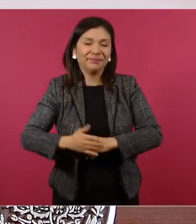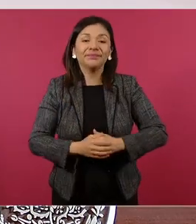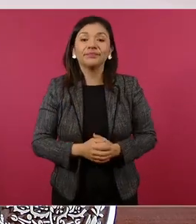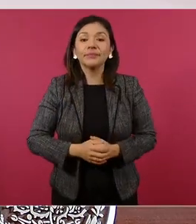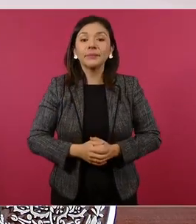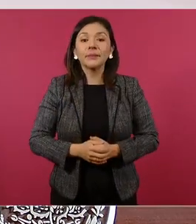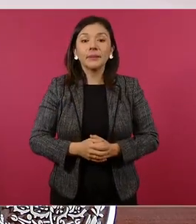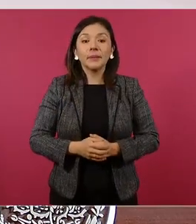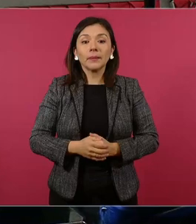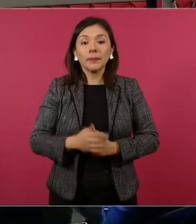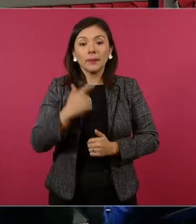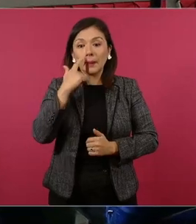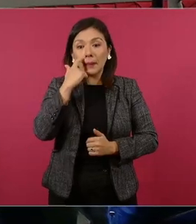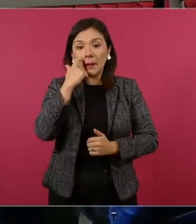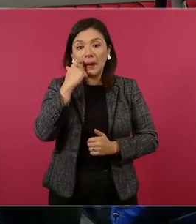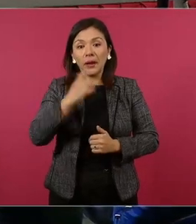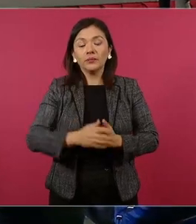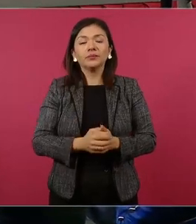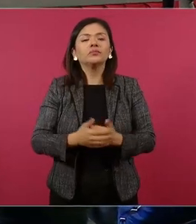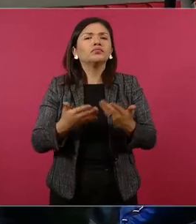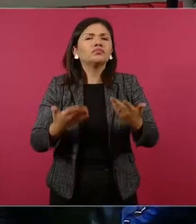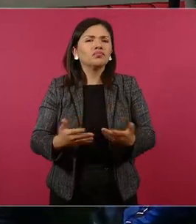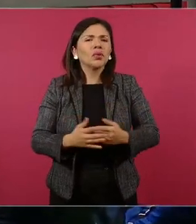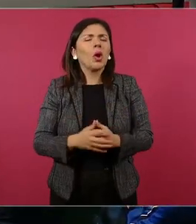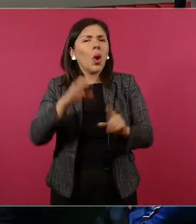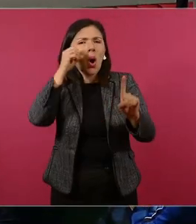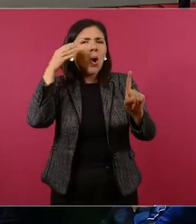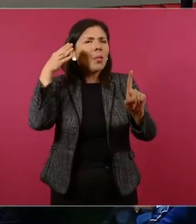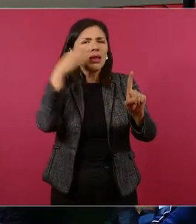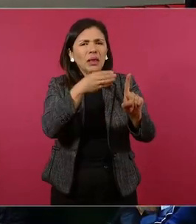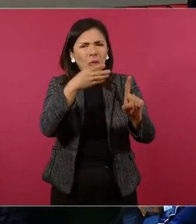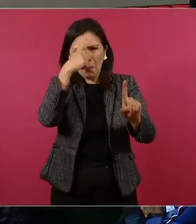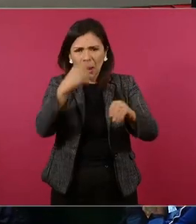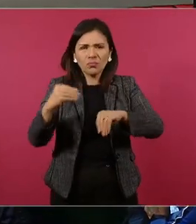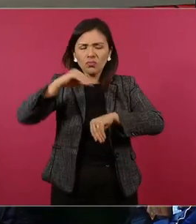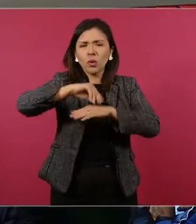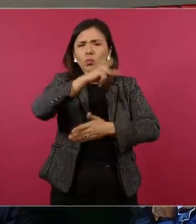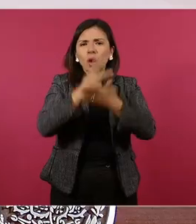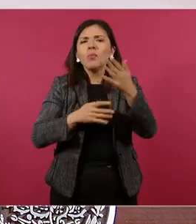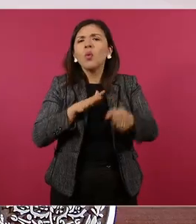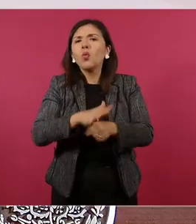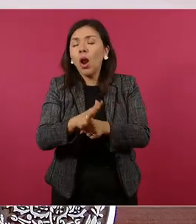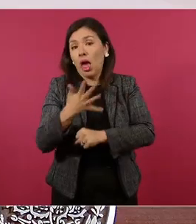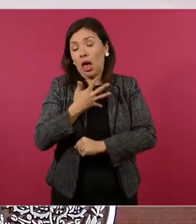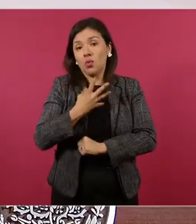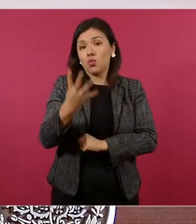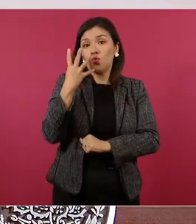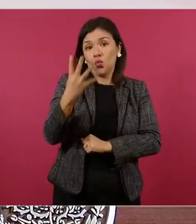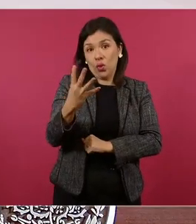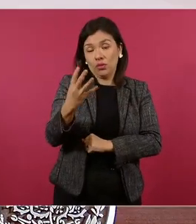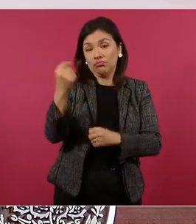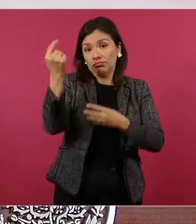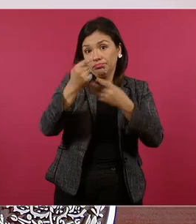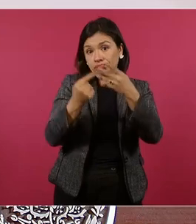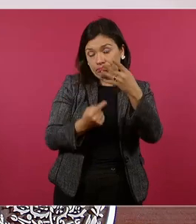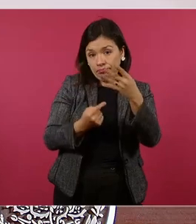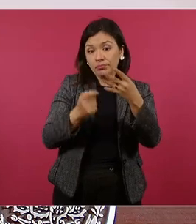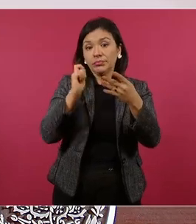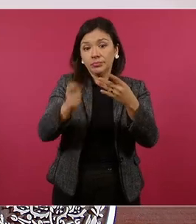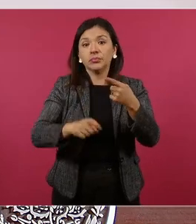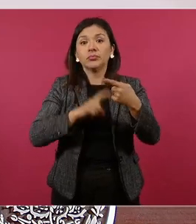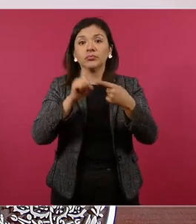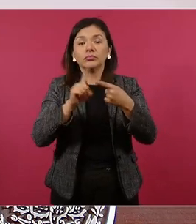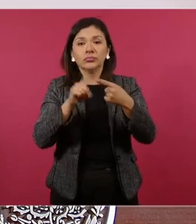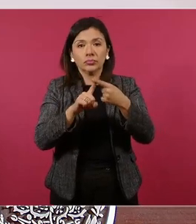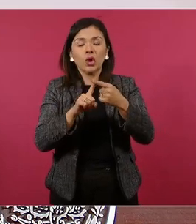bien comenzamos Cuáles son los objetivos que nos planteamos para el programa son cuatro objetivos que que lo integran uno